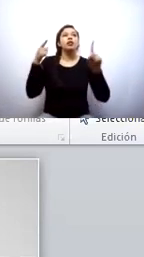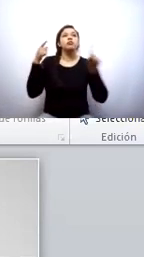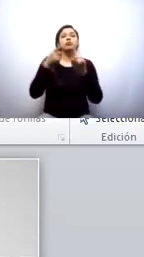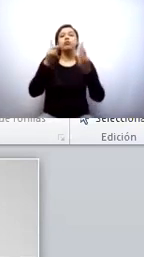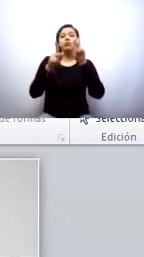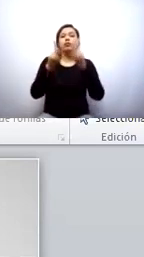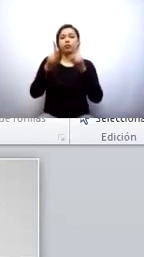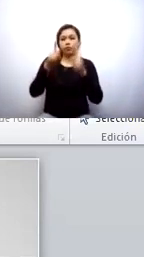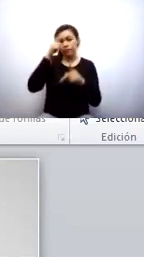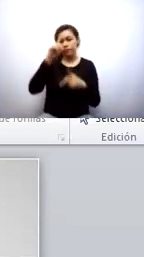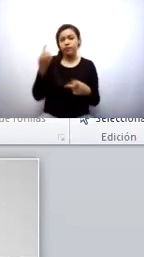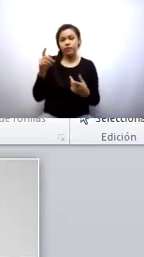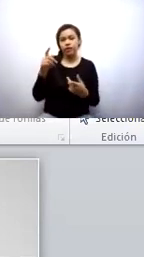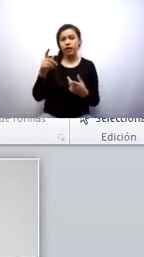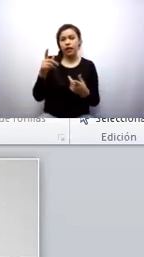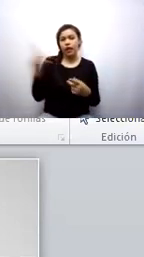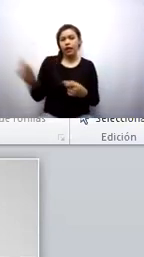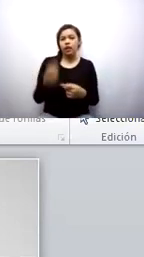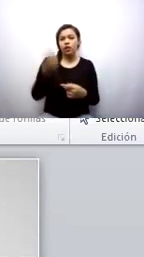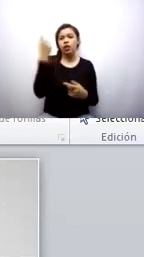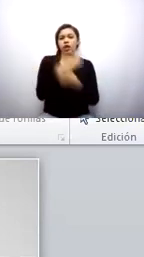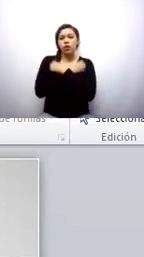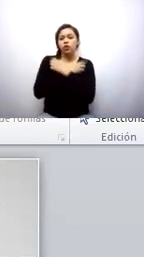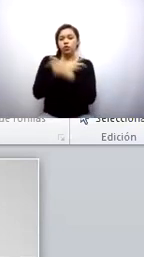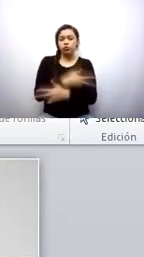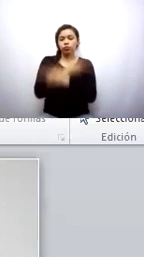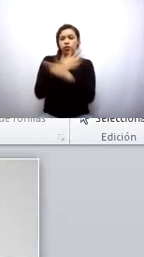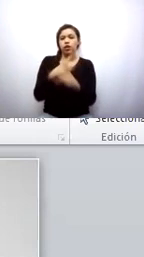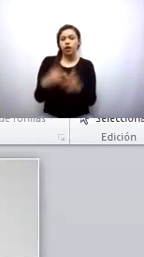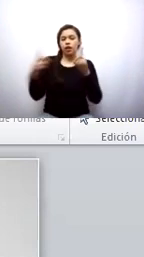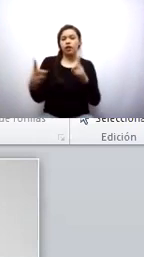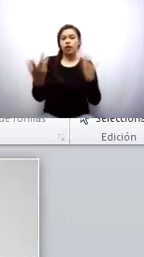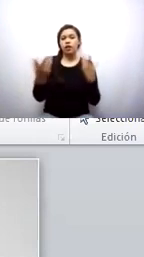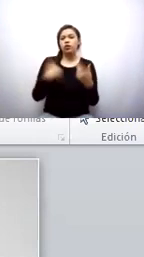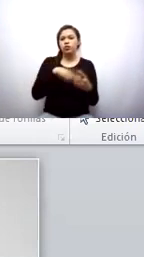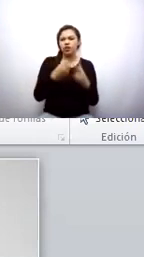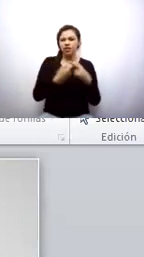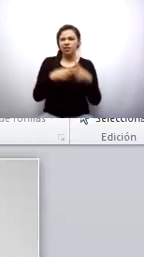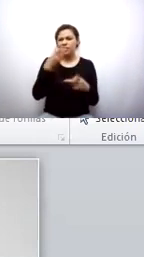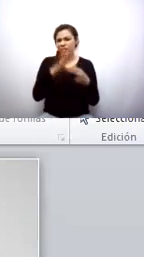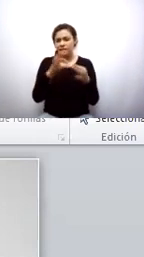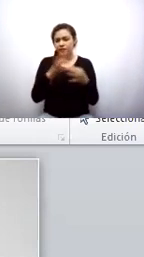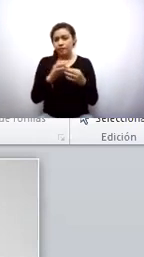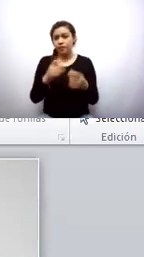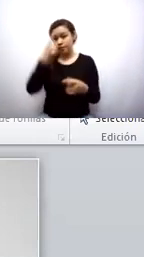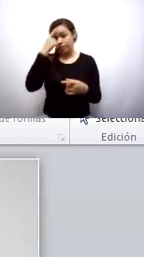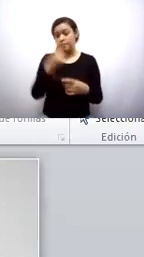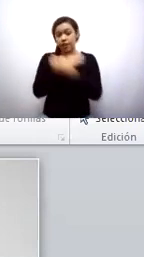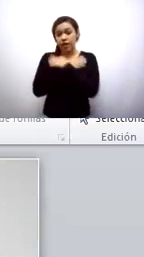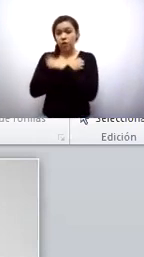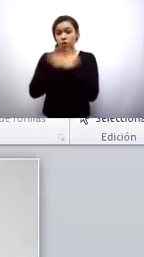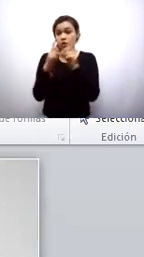la tecnología en la educación a distancia. Y como les comentaba en un inicio, esta modalidad de educación a distancia,